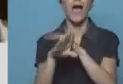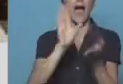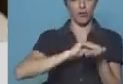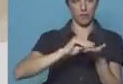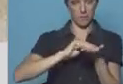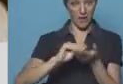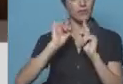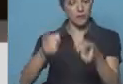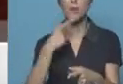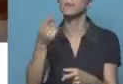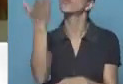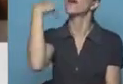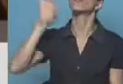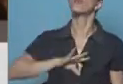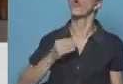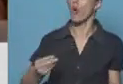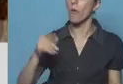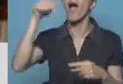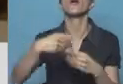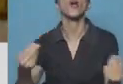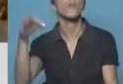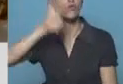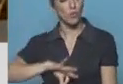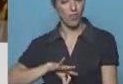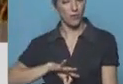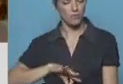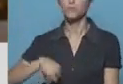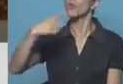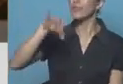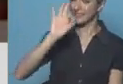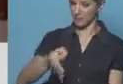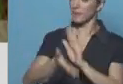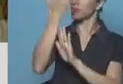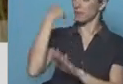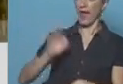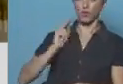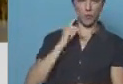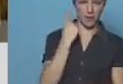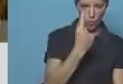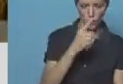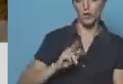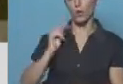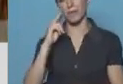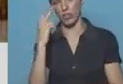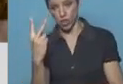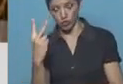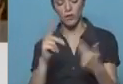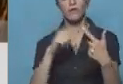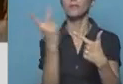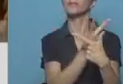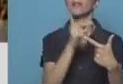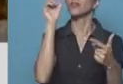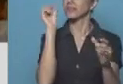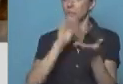bancos, lo que ganaban. Ya no les van a los... Ustedes saben que el año 2001 y 2002... los empleados bancarios tuvieron que